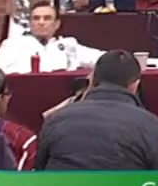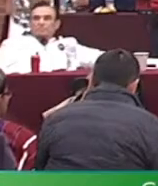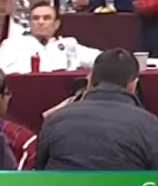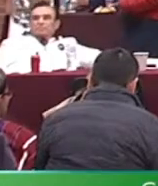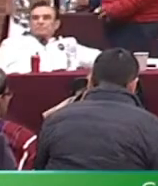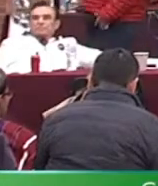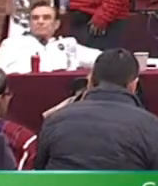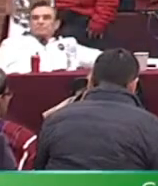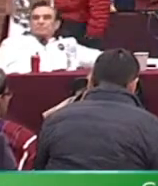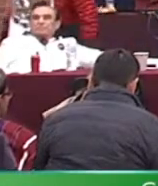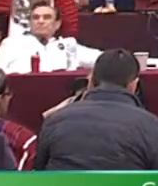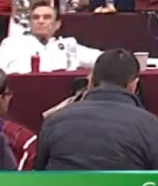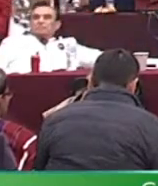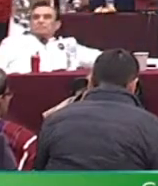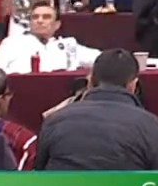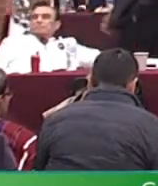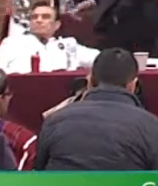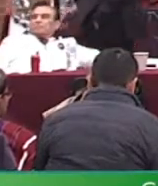Con tu venia, presidente.